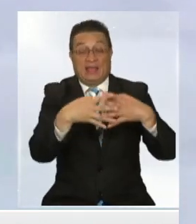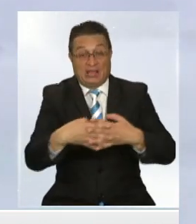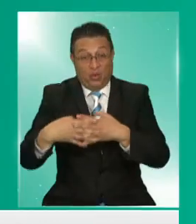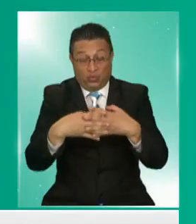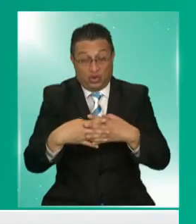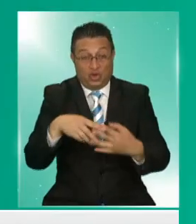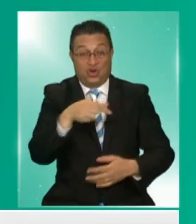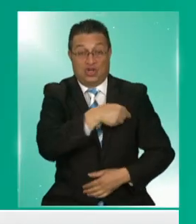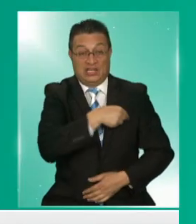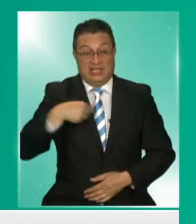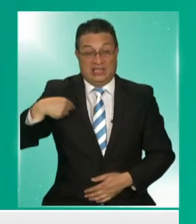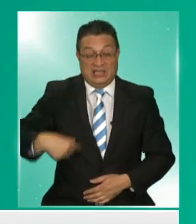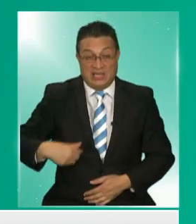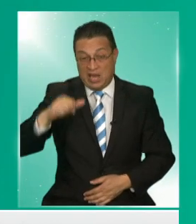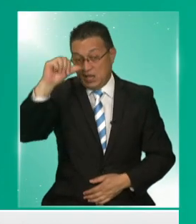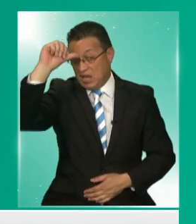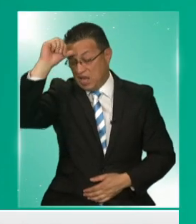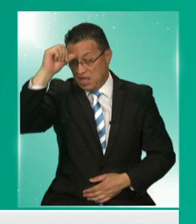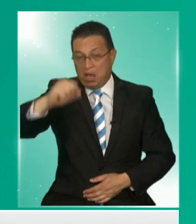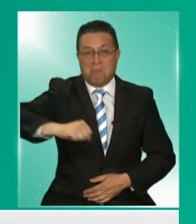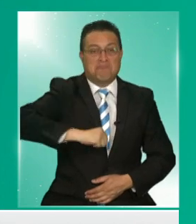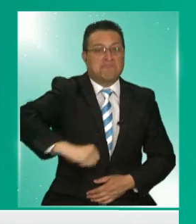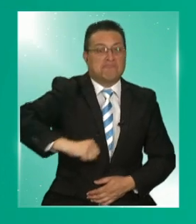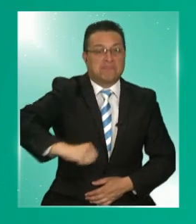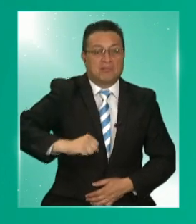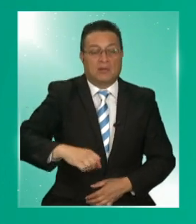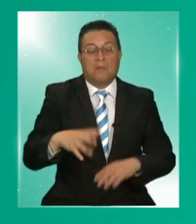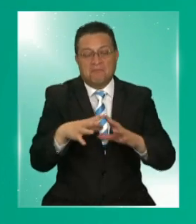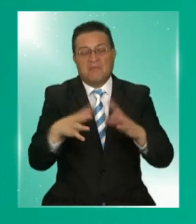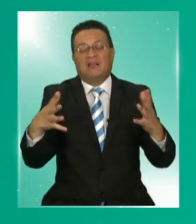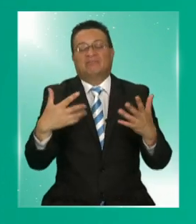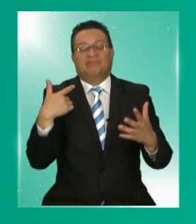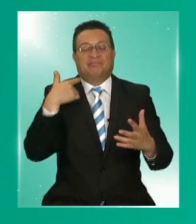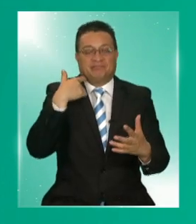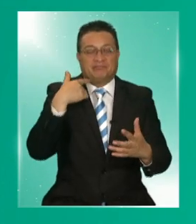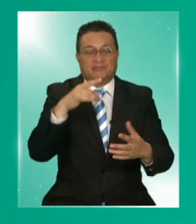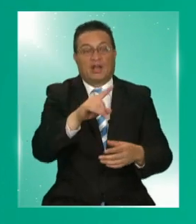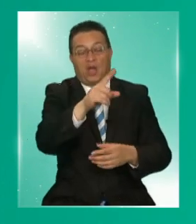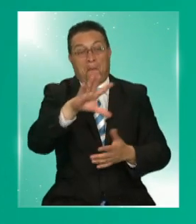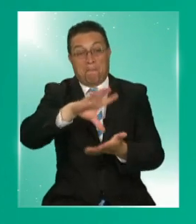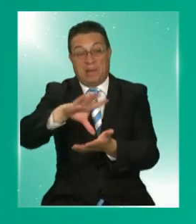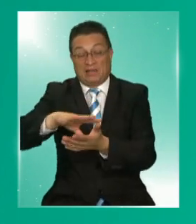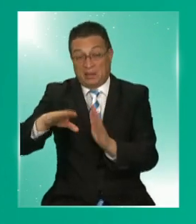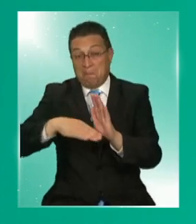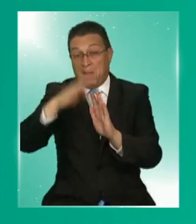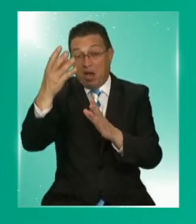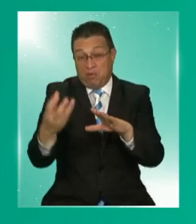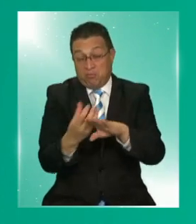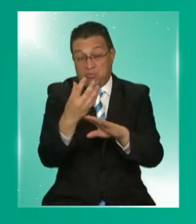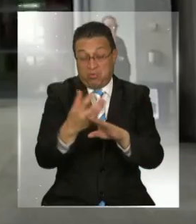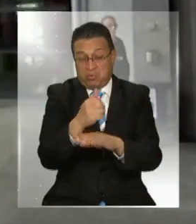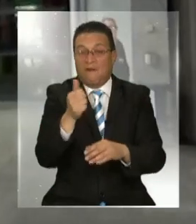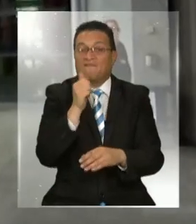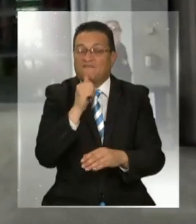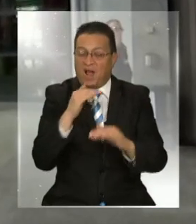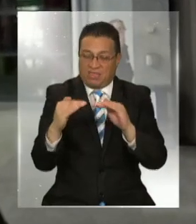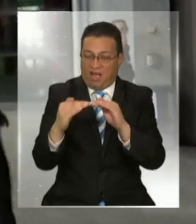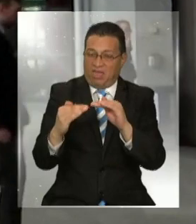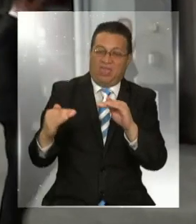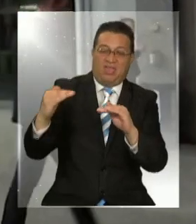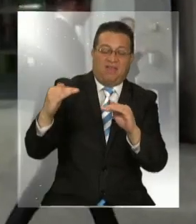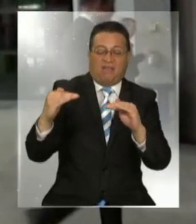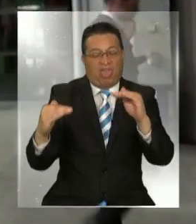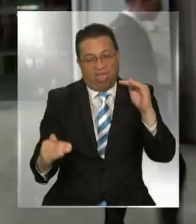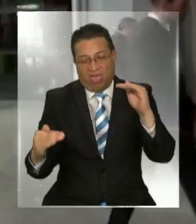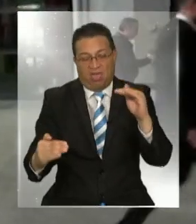resisten lo más grave es que países que más contaminan no estuvieron a la altura del desafío y siguen en deuda de grecia